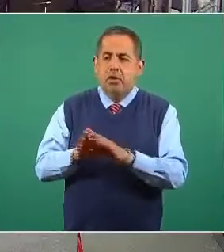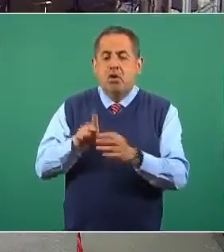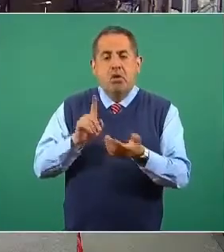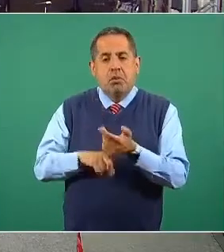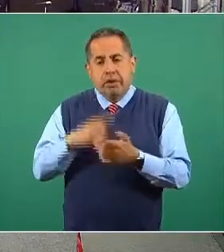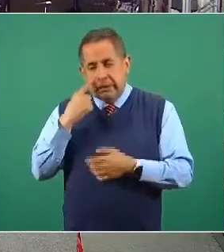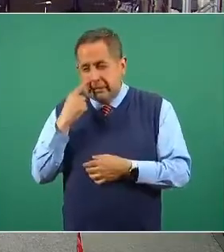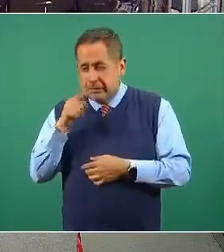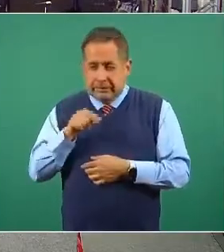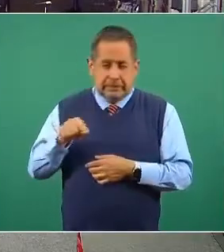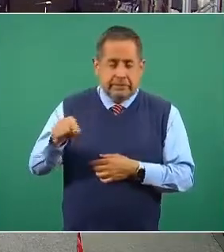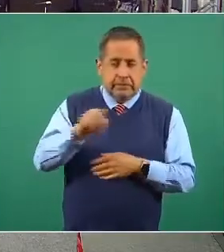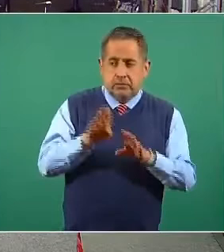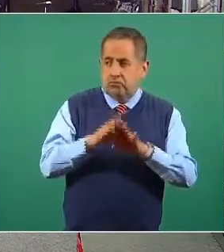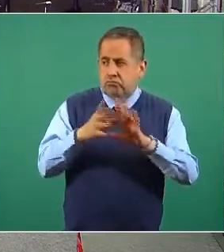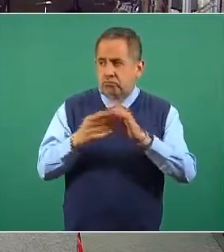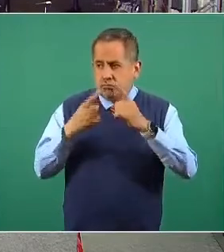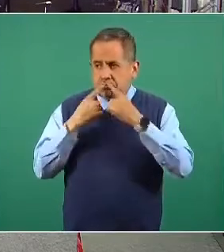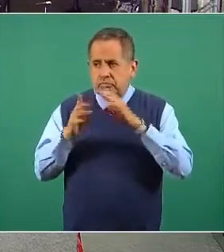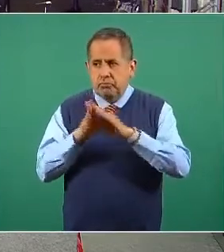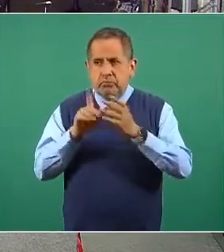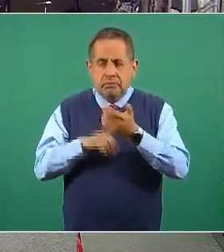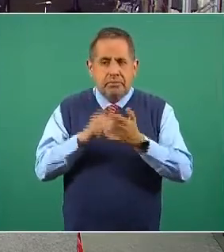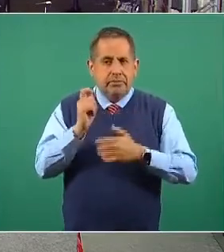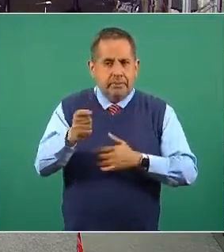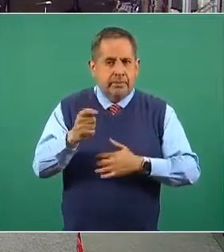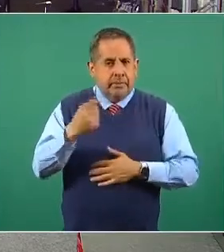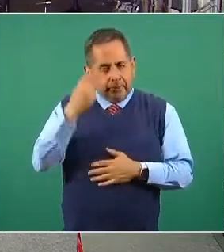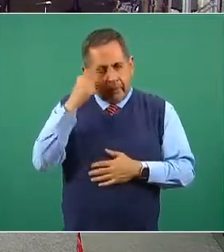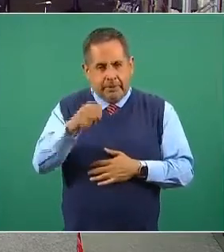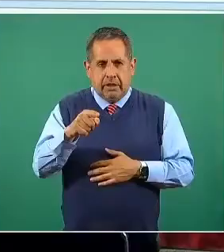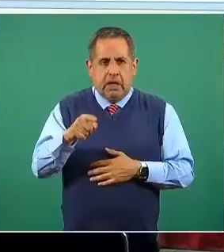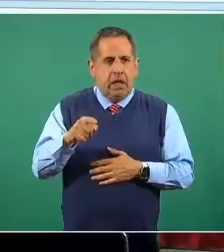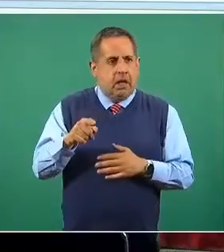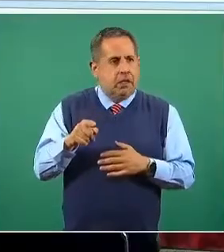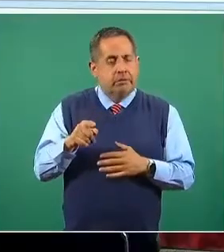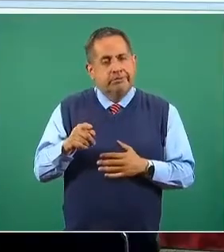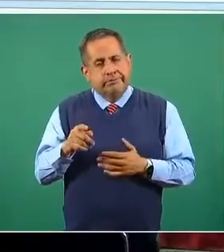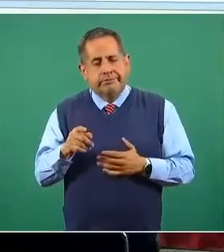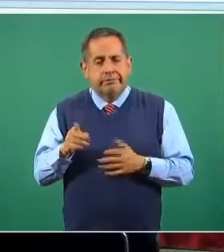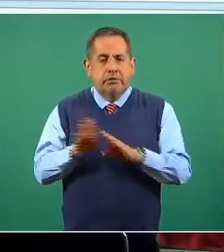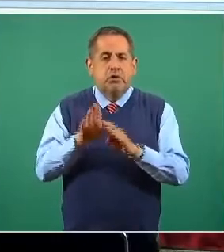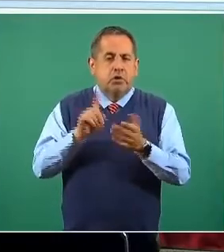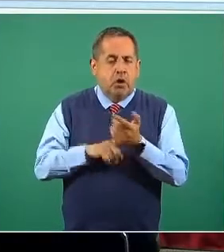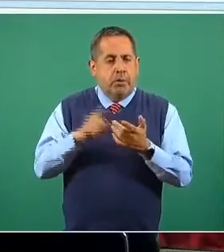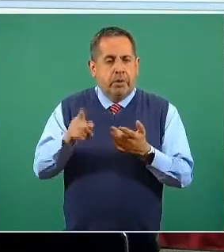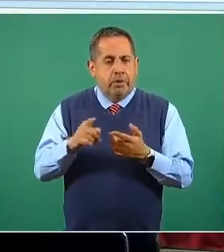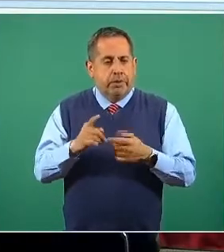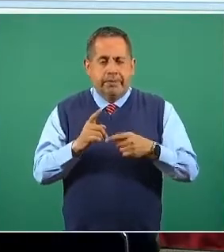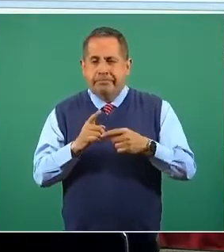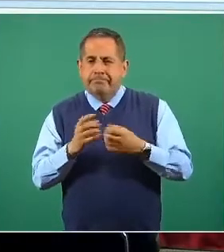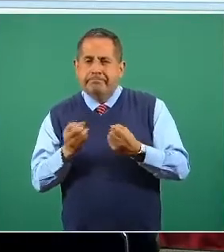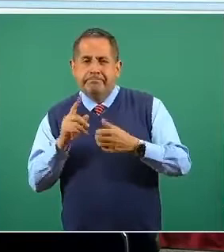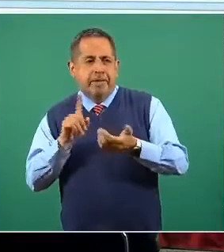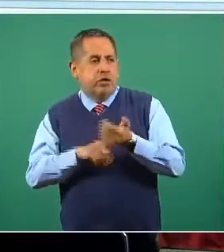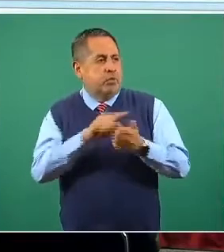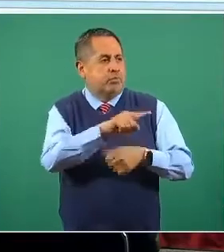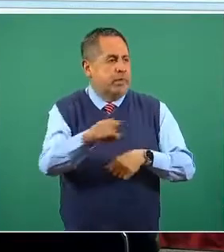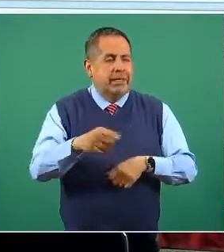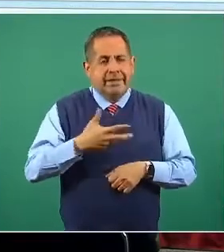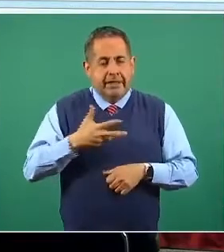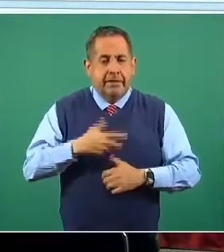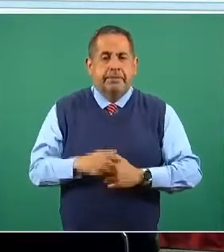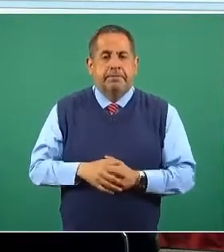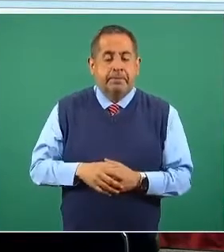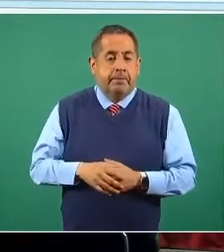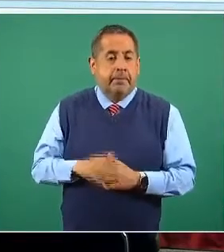activa, y hemos dado el seguimiento en relación al comportamiento también de la positividad. Para el día de hoy